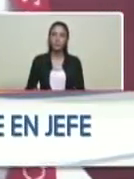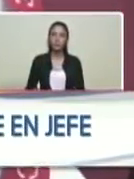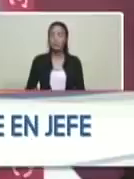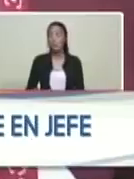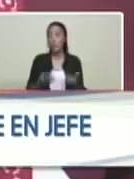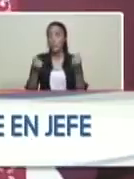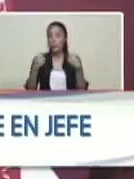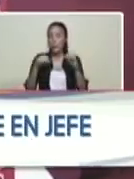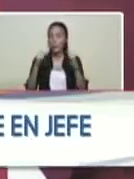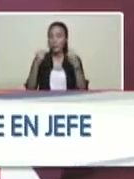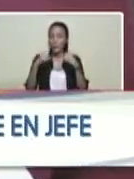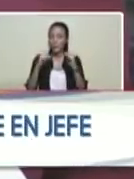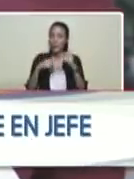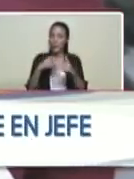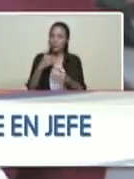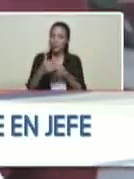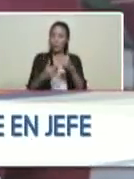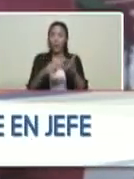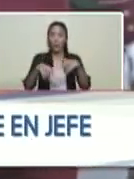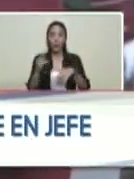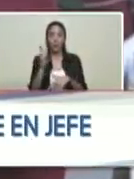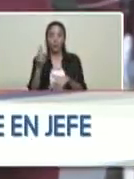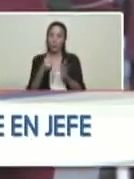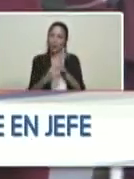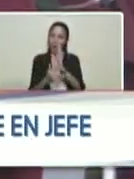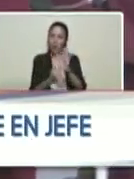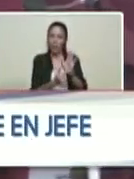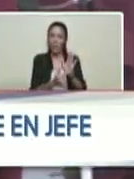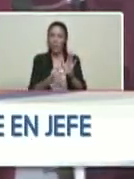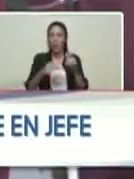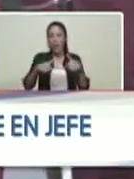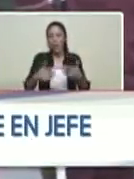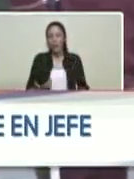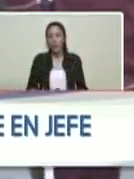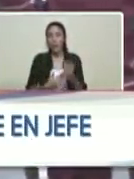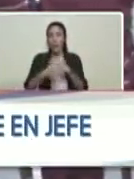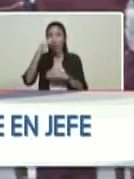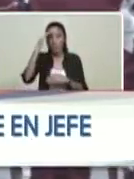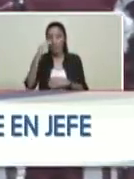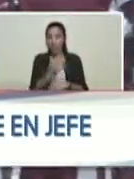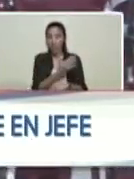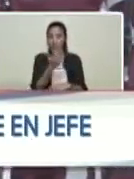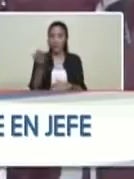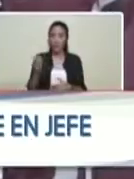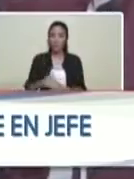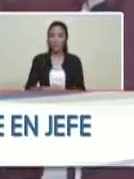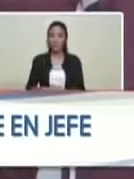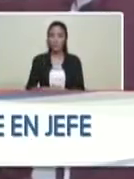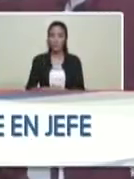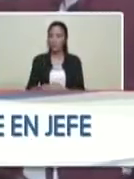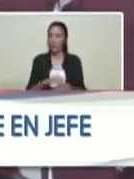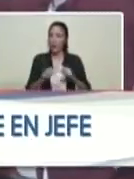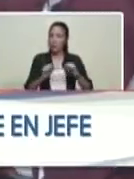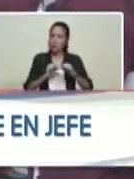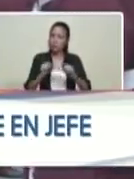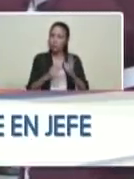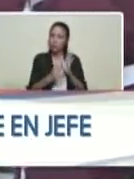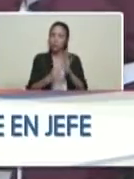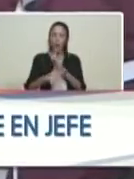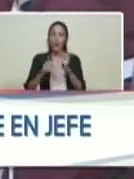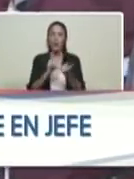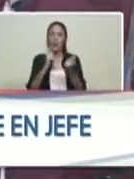práctica venezuela está dando ejemplo de que la fuerza armada puede ser un motor grandioso de